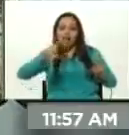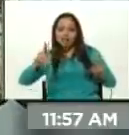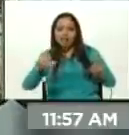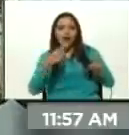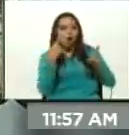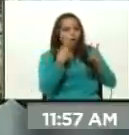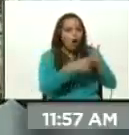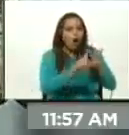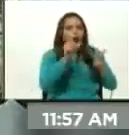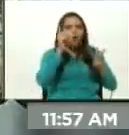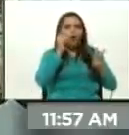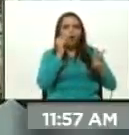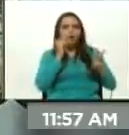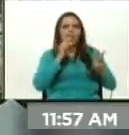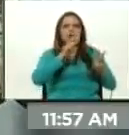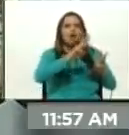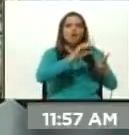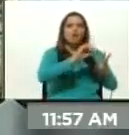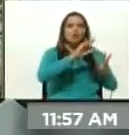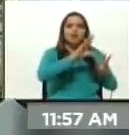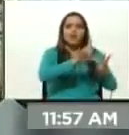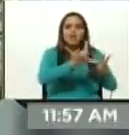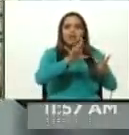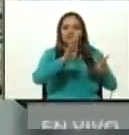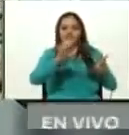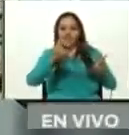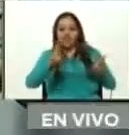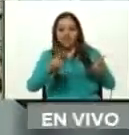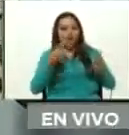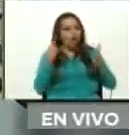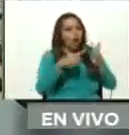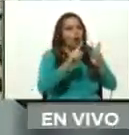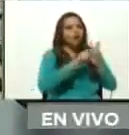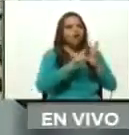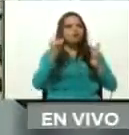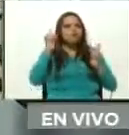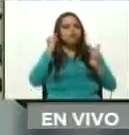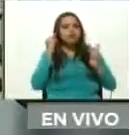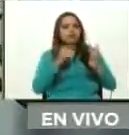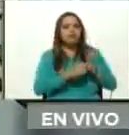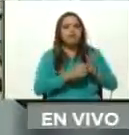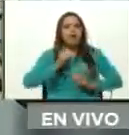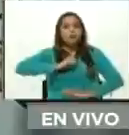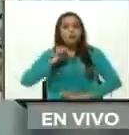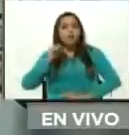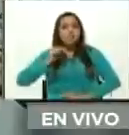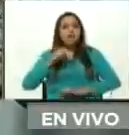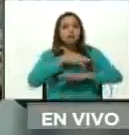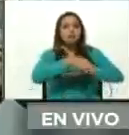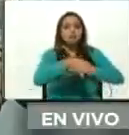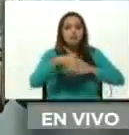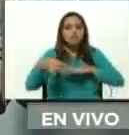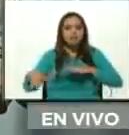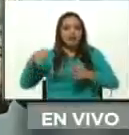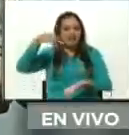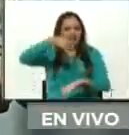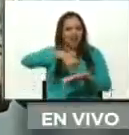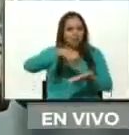Wilbert Fernández y Orlimar Medina, de la Policía Municipal de Naguanagua, junto a